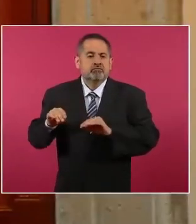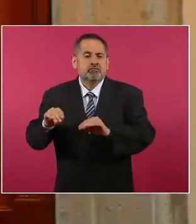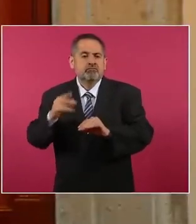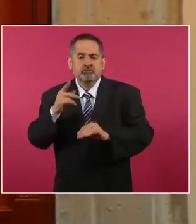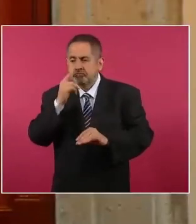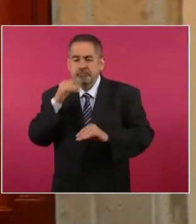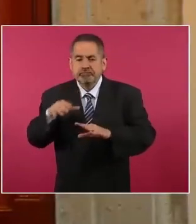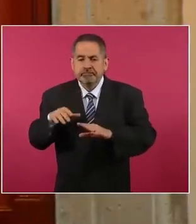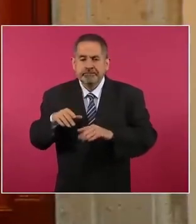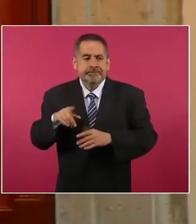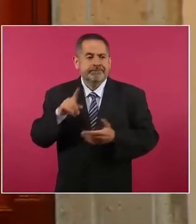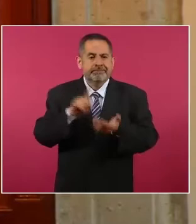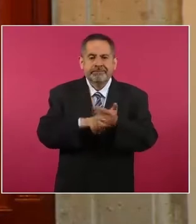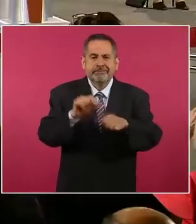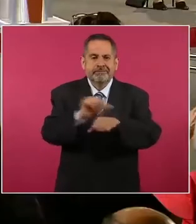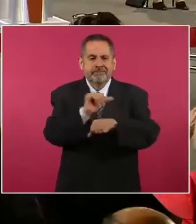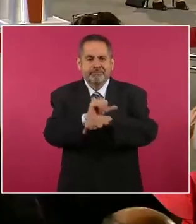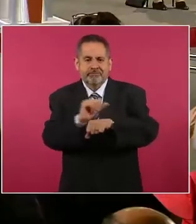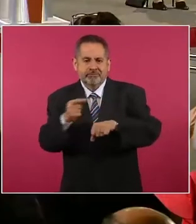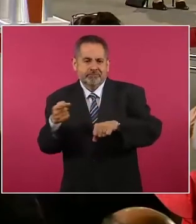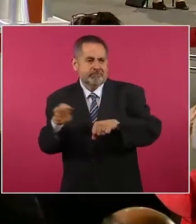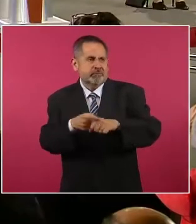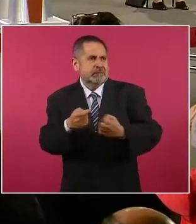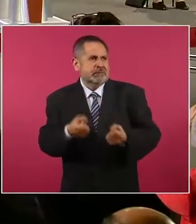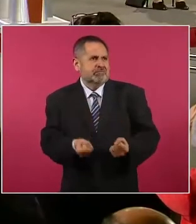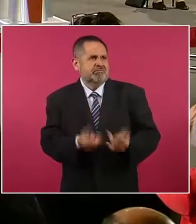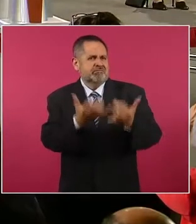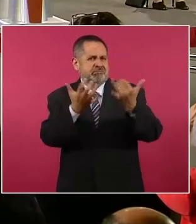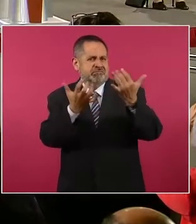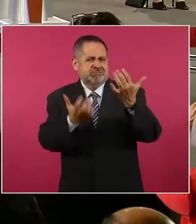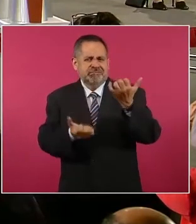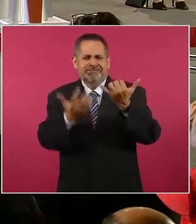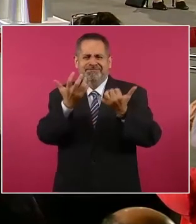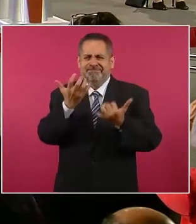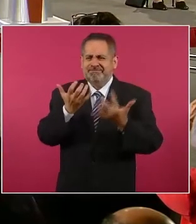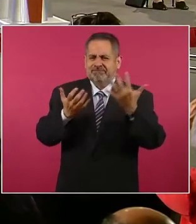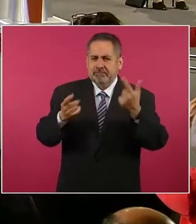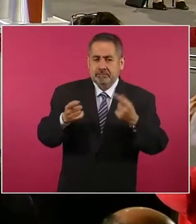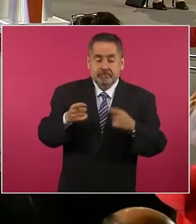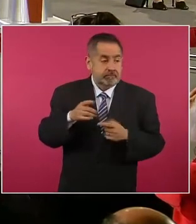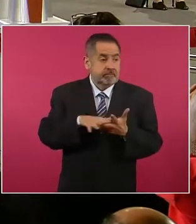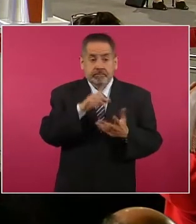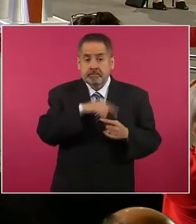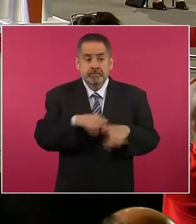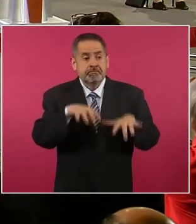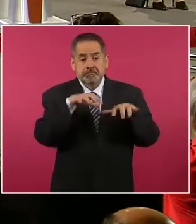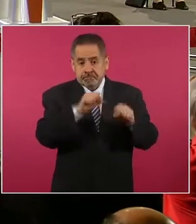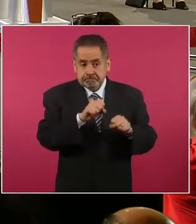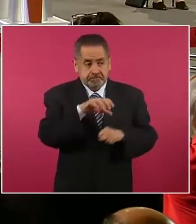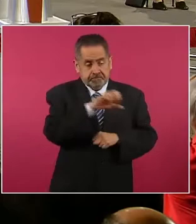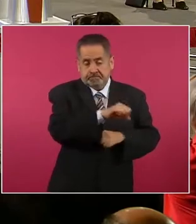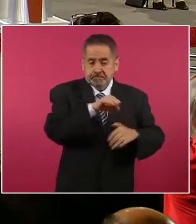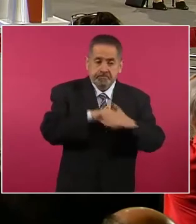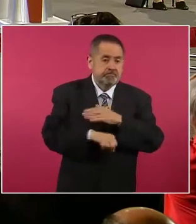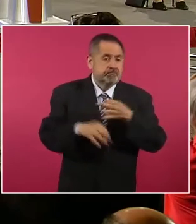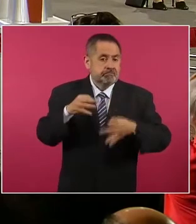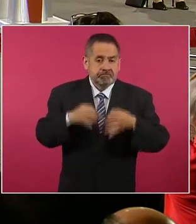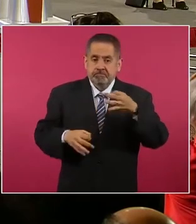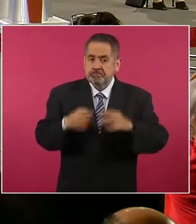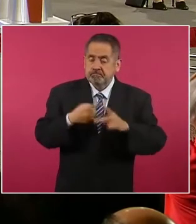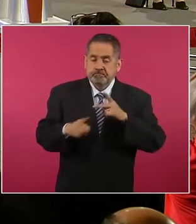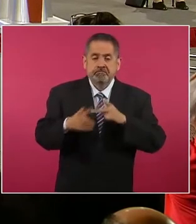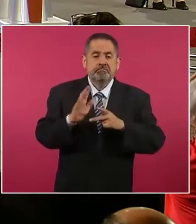policial, se ha usado la quema de vehículos. En prácticamente todos los casos hay detenidos, hay procesados y muchos de ellos están